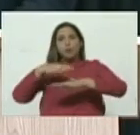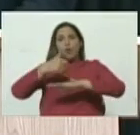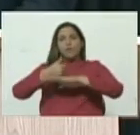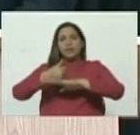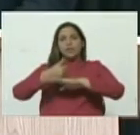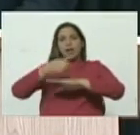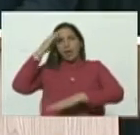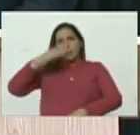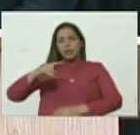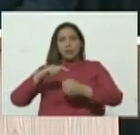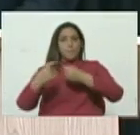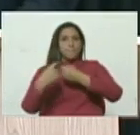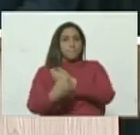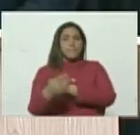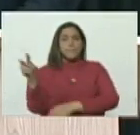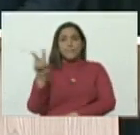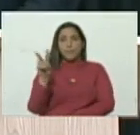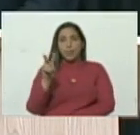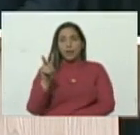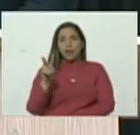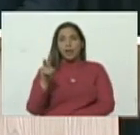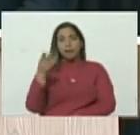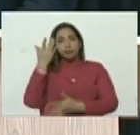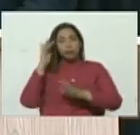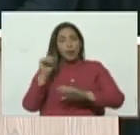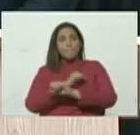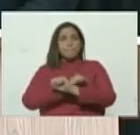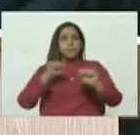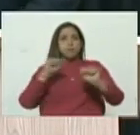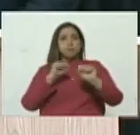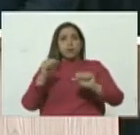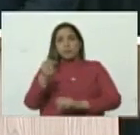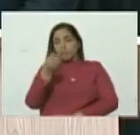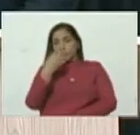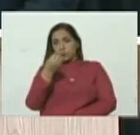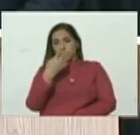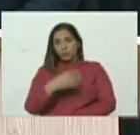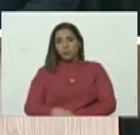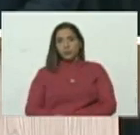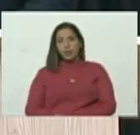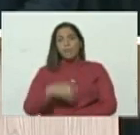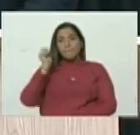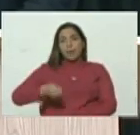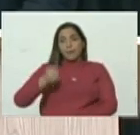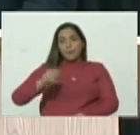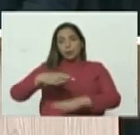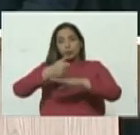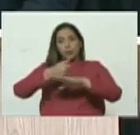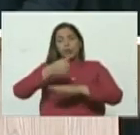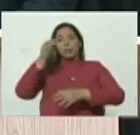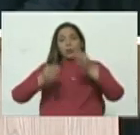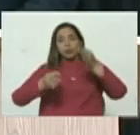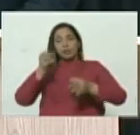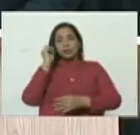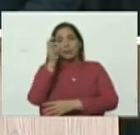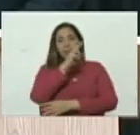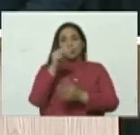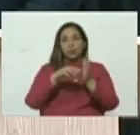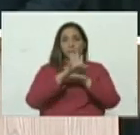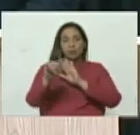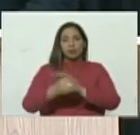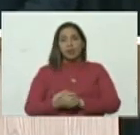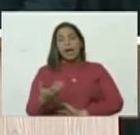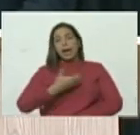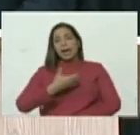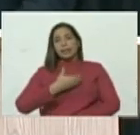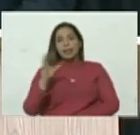aviación militar bolivariana en un intento de bombardear Palacio de Miraflores, Tribunal Supremo de Justicia, Asamblea Nacional, Alcaldía